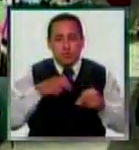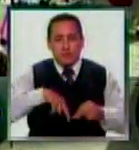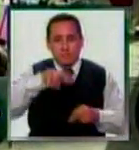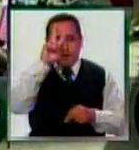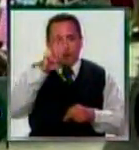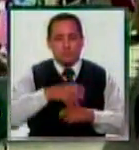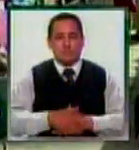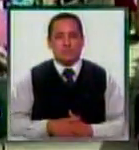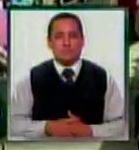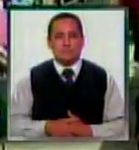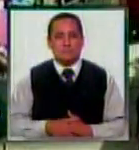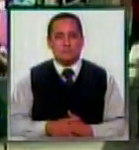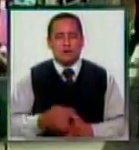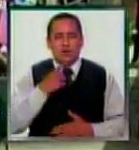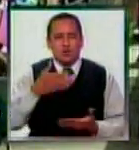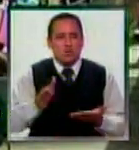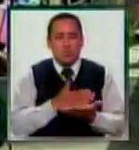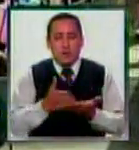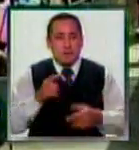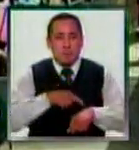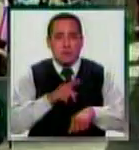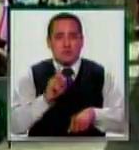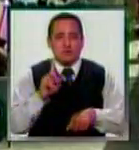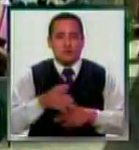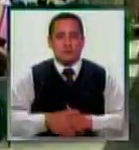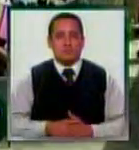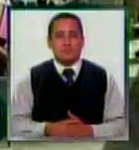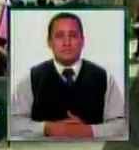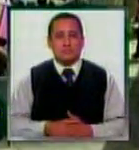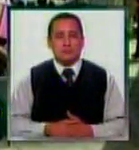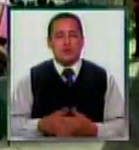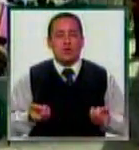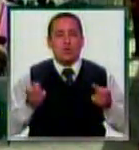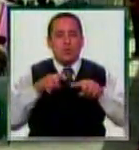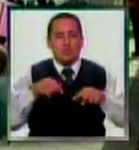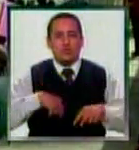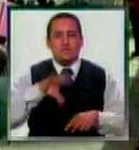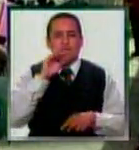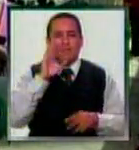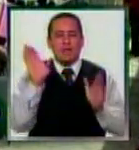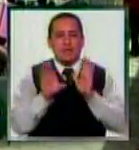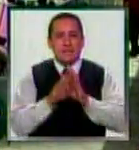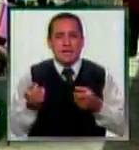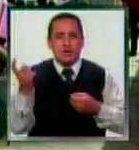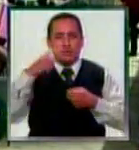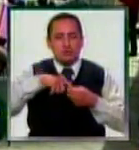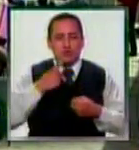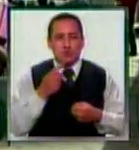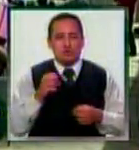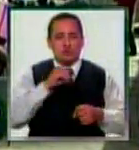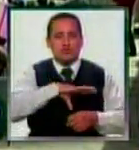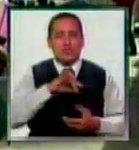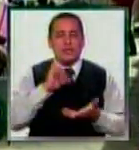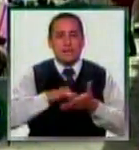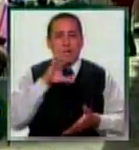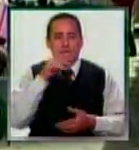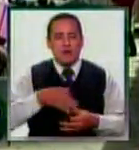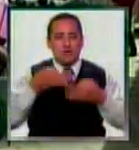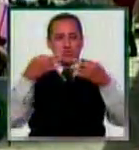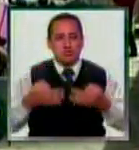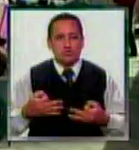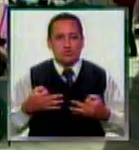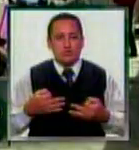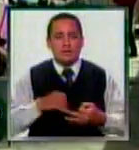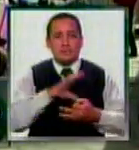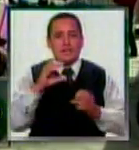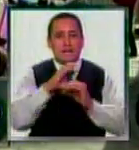Perú. No hay momento, cuando se habla de inclusión social, que hablar justo